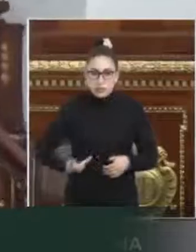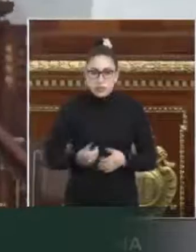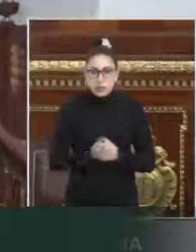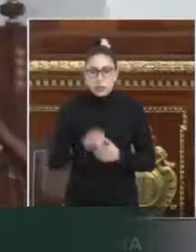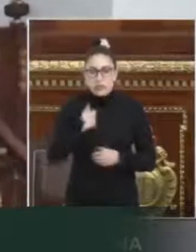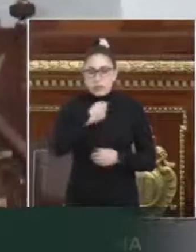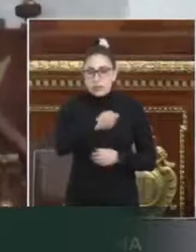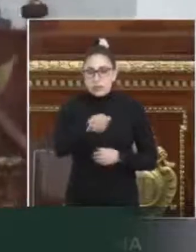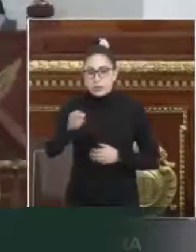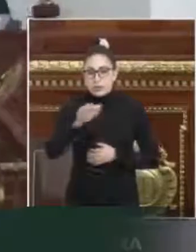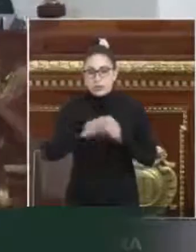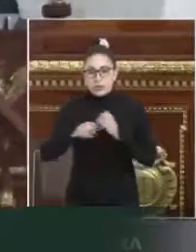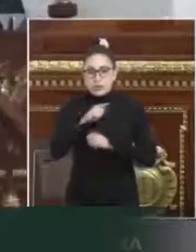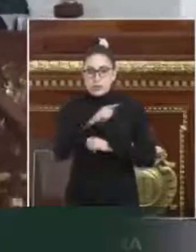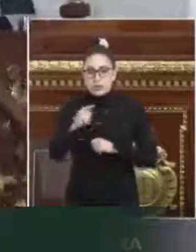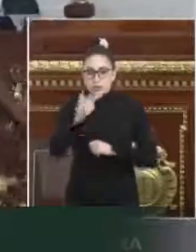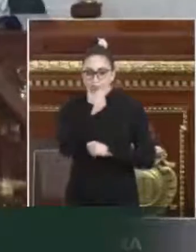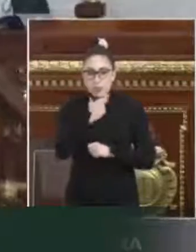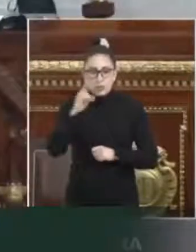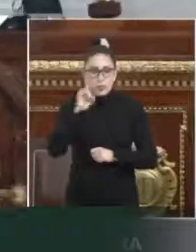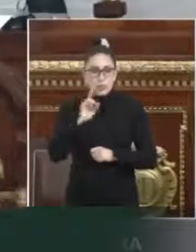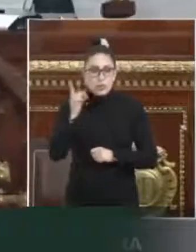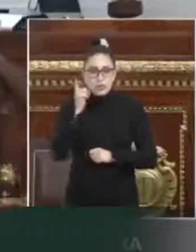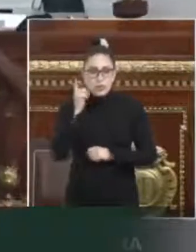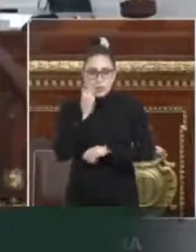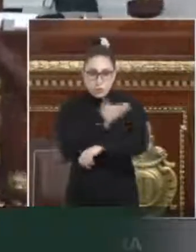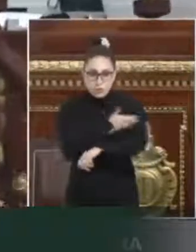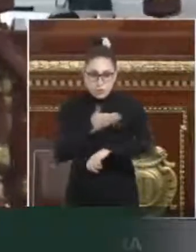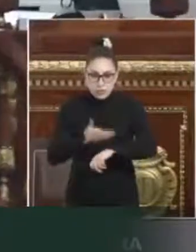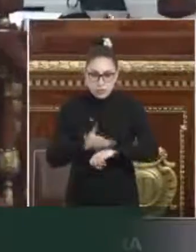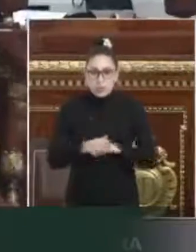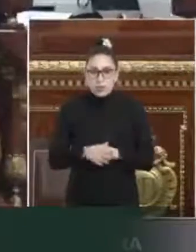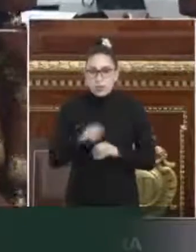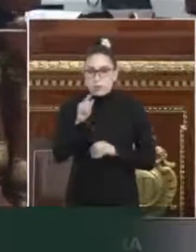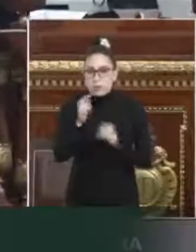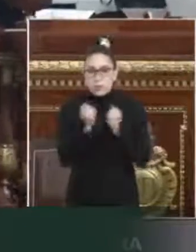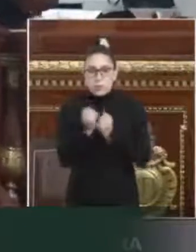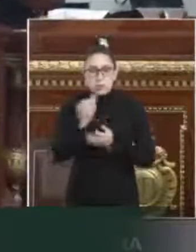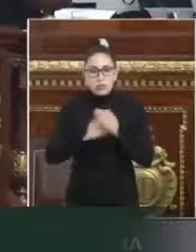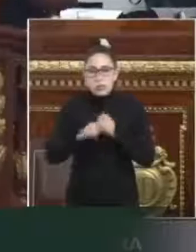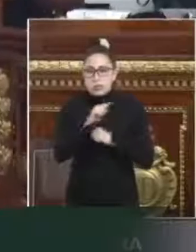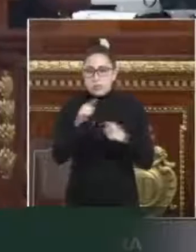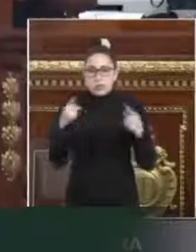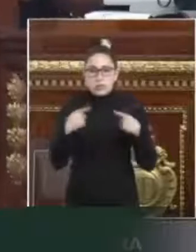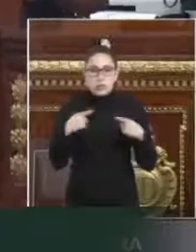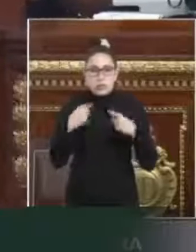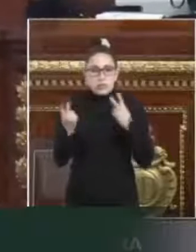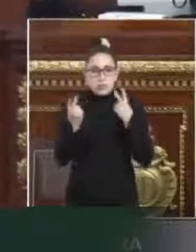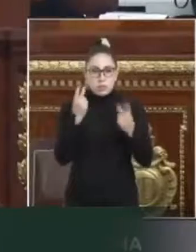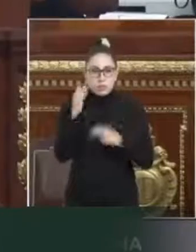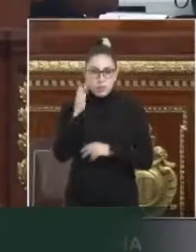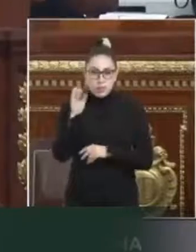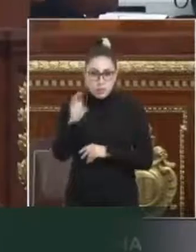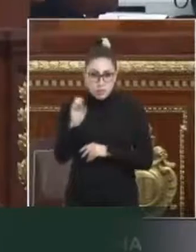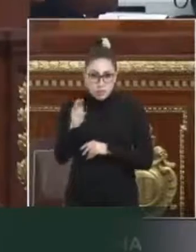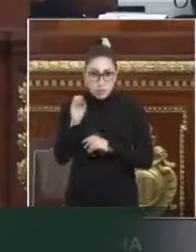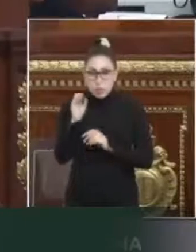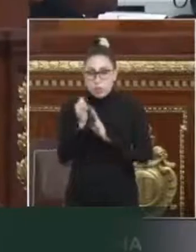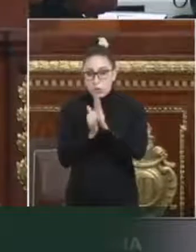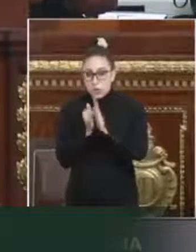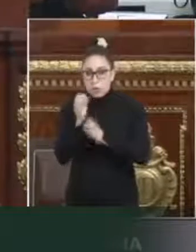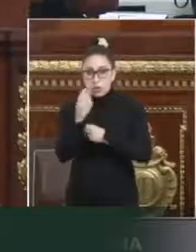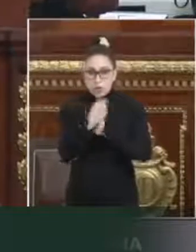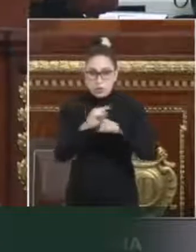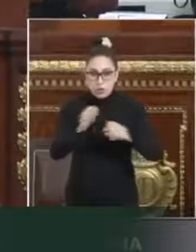la sesión de la Comisión Permanente de este miércoles, en la que se plantea reformar varias disposiciones del Código Civil para evitar prácticas discriminatorias